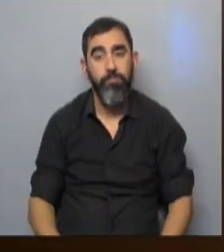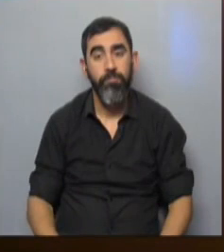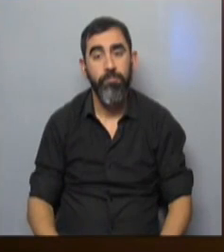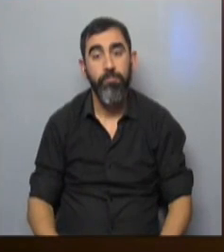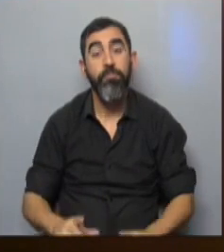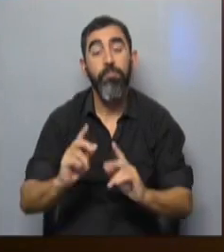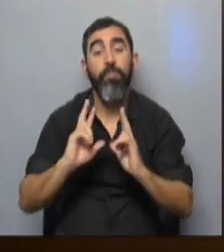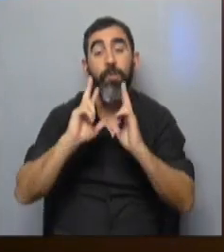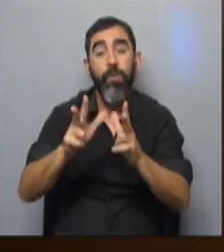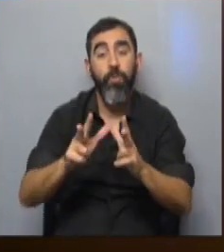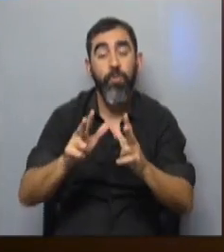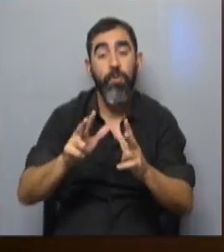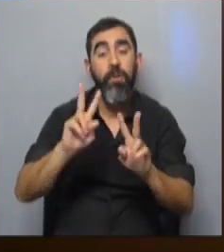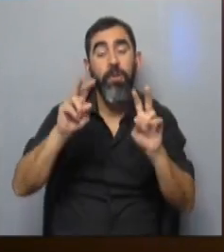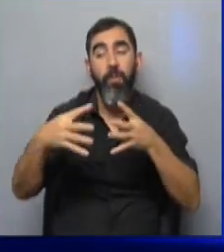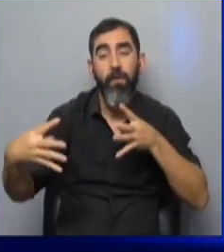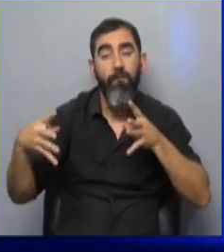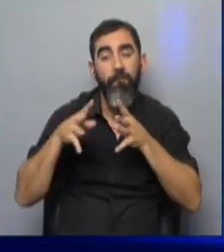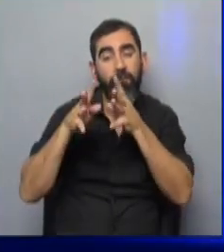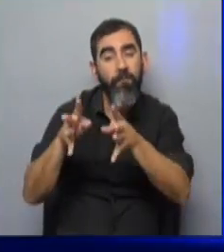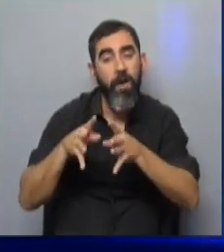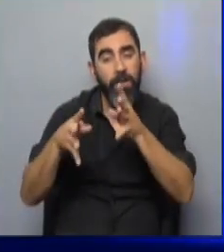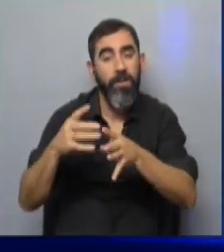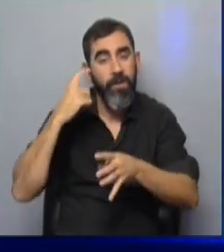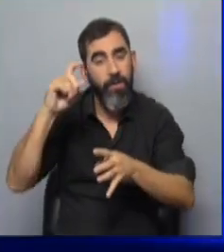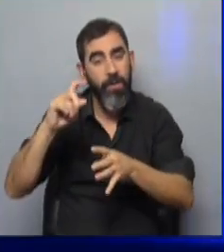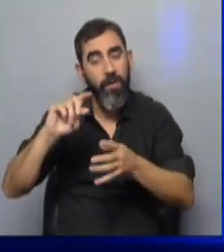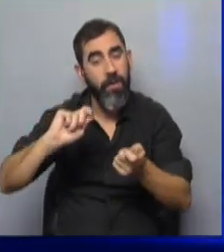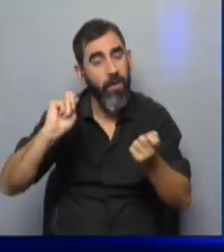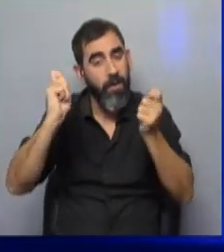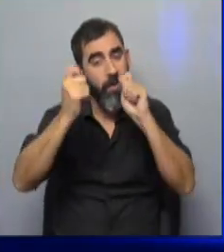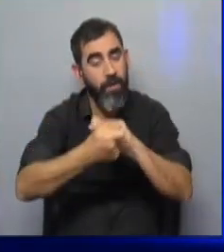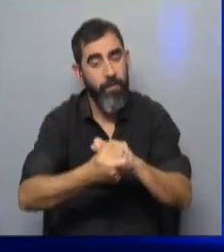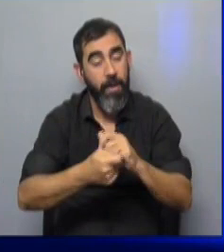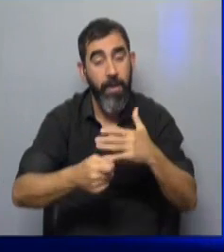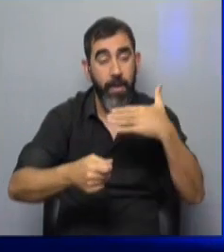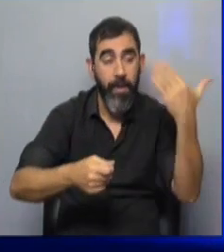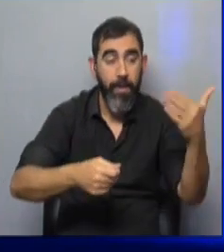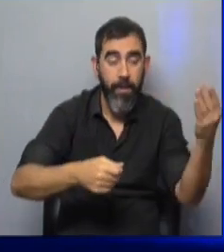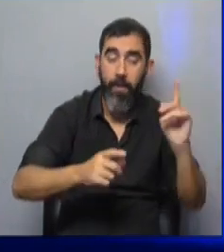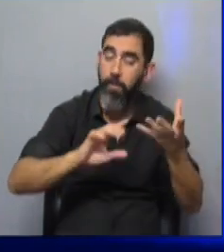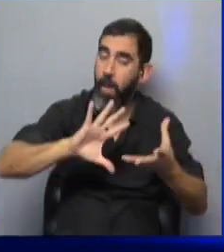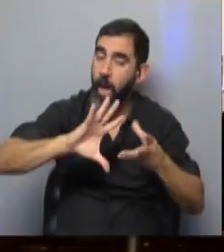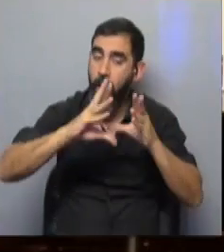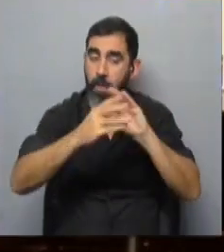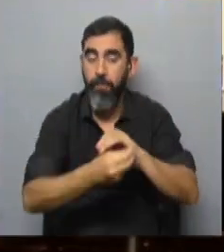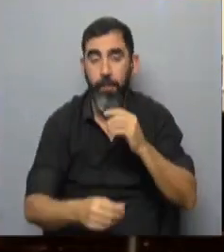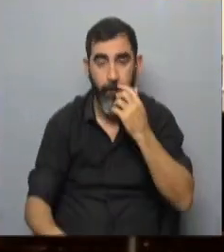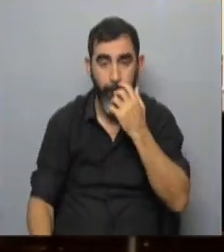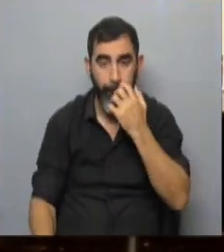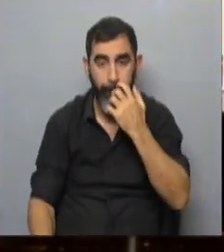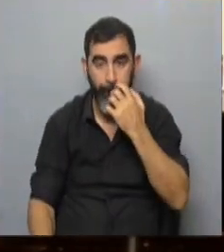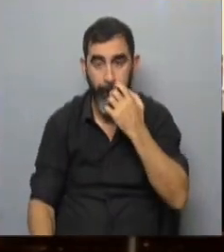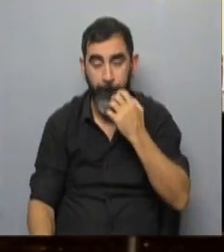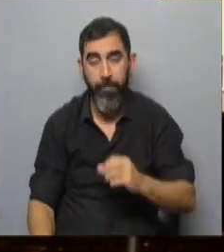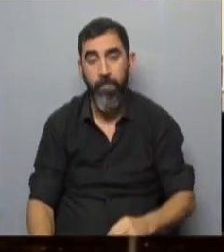intervención aseguró que el terreno de batalla ideológico se está redefiniendo y que la izquierda debe adaptarse. Que la mentira